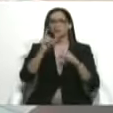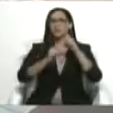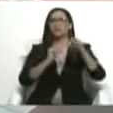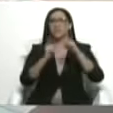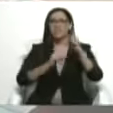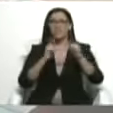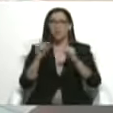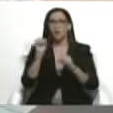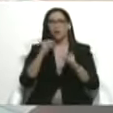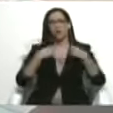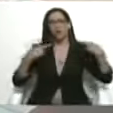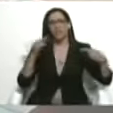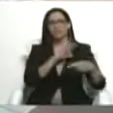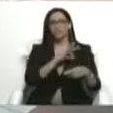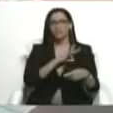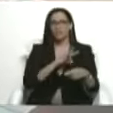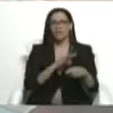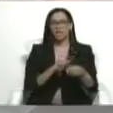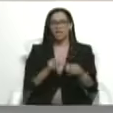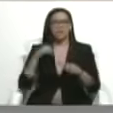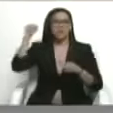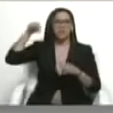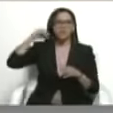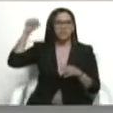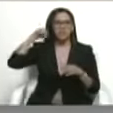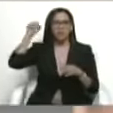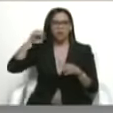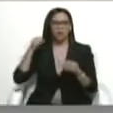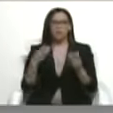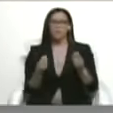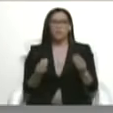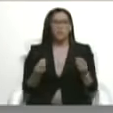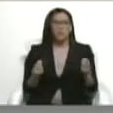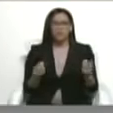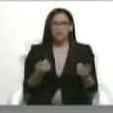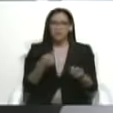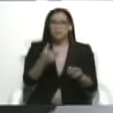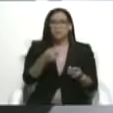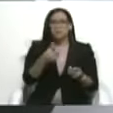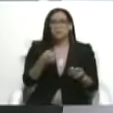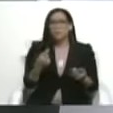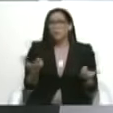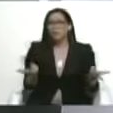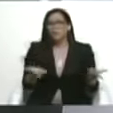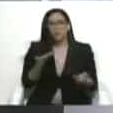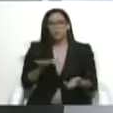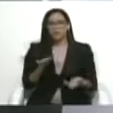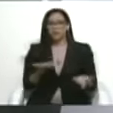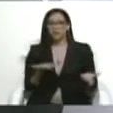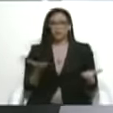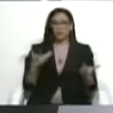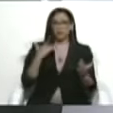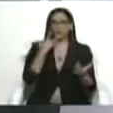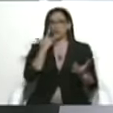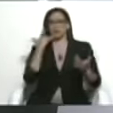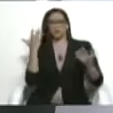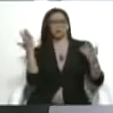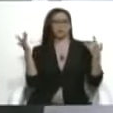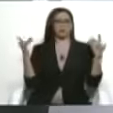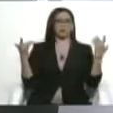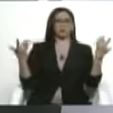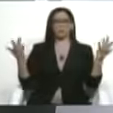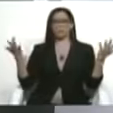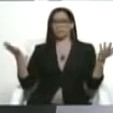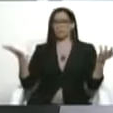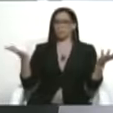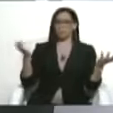red social, lanzando videos de muy poca monta, dándosele de grandes héroes, de muy valientes, pero